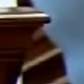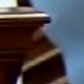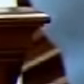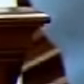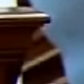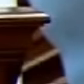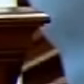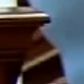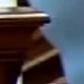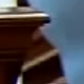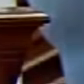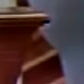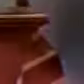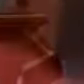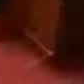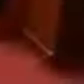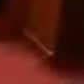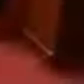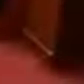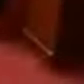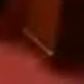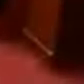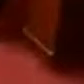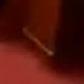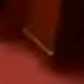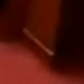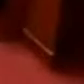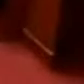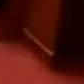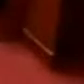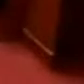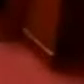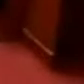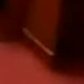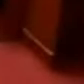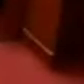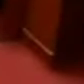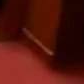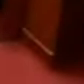nosotros podemos luchar contra el flagelo de la corrupción.